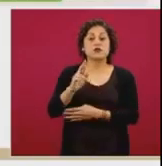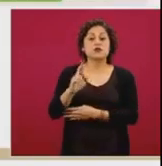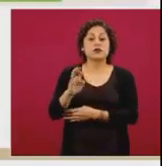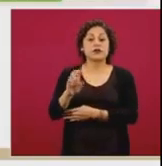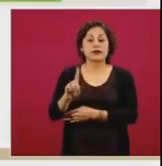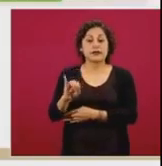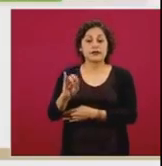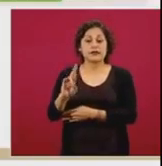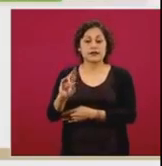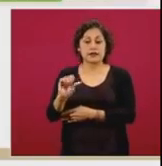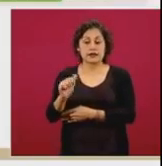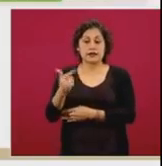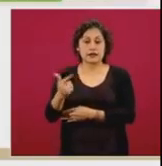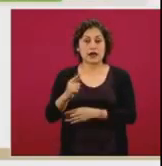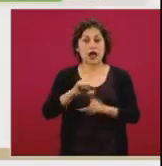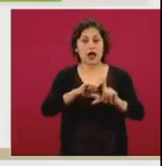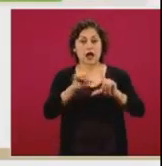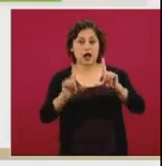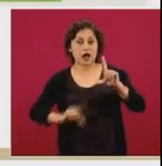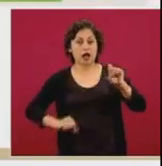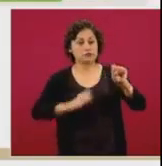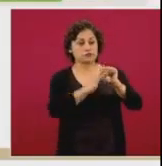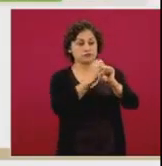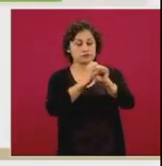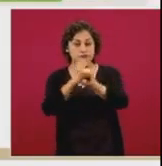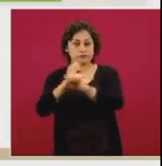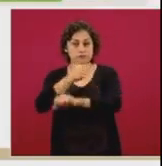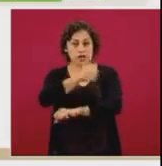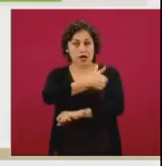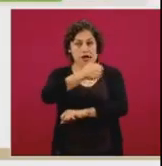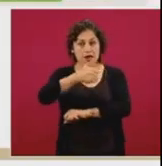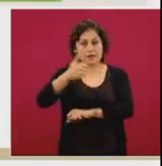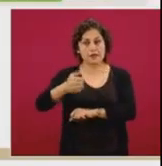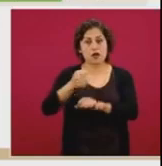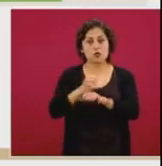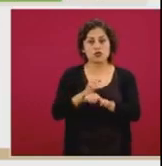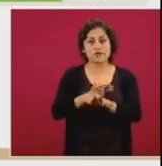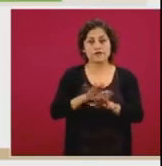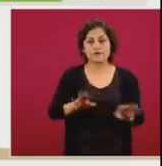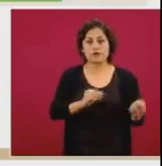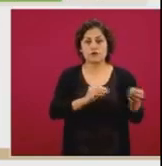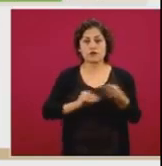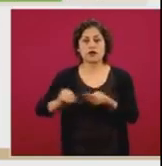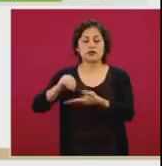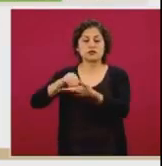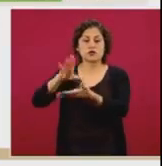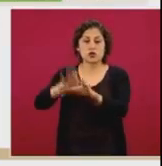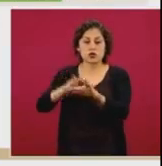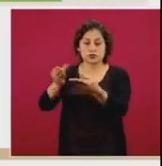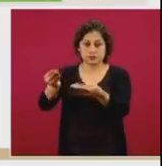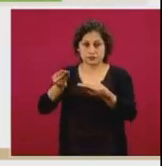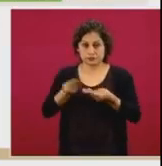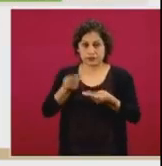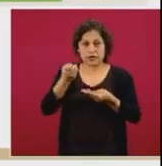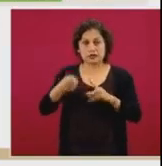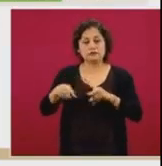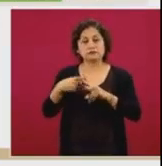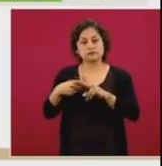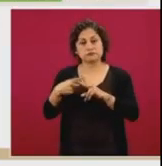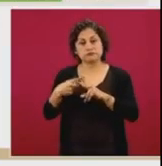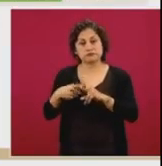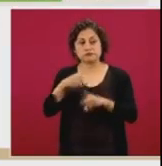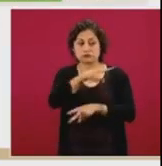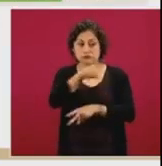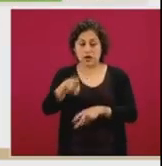las entidades federativas y que lo notifican a un sistema de información específico en donde notifican